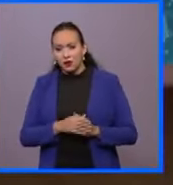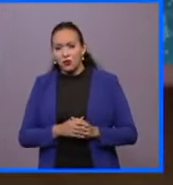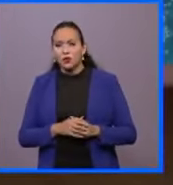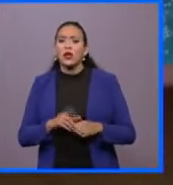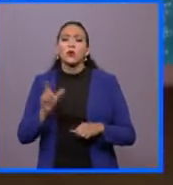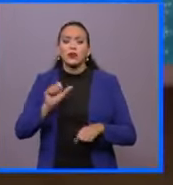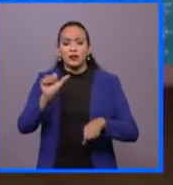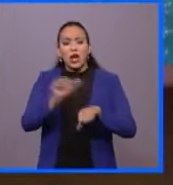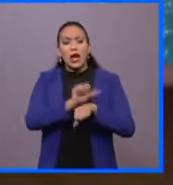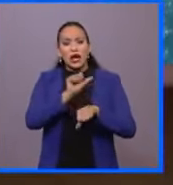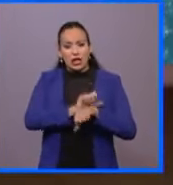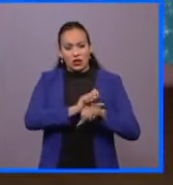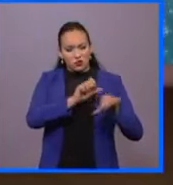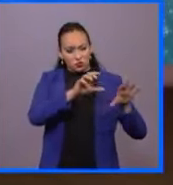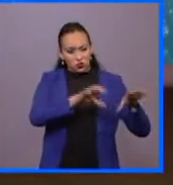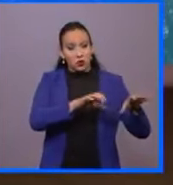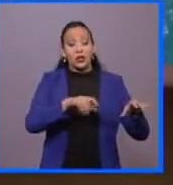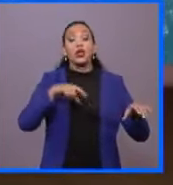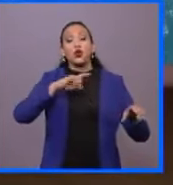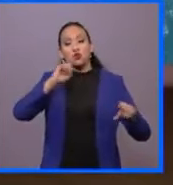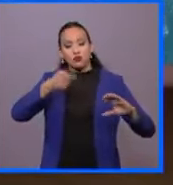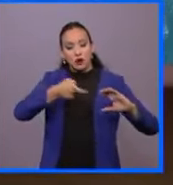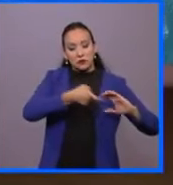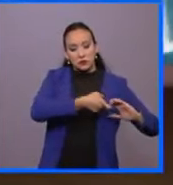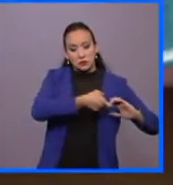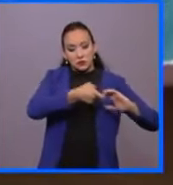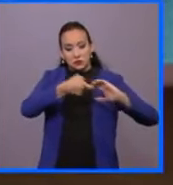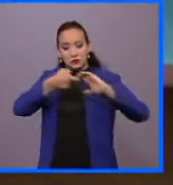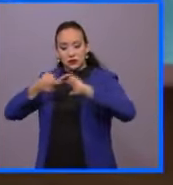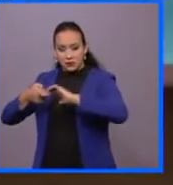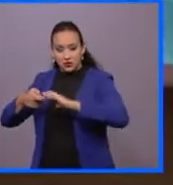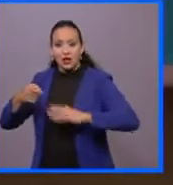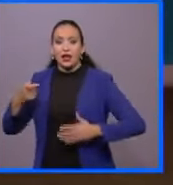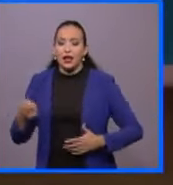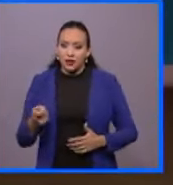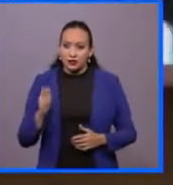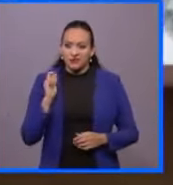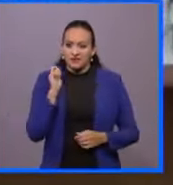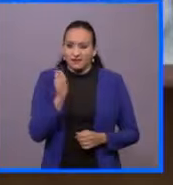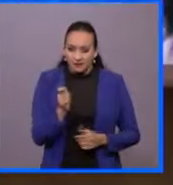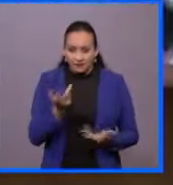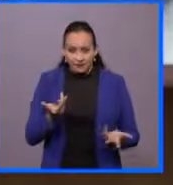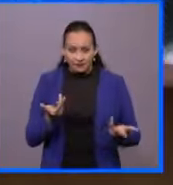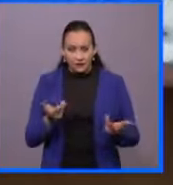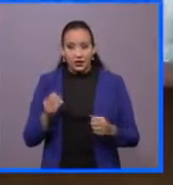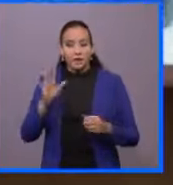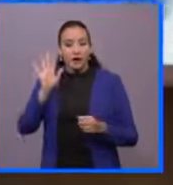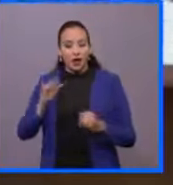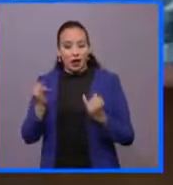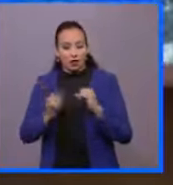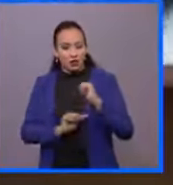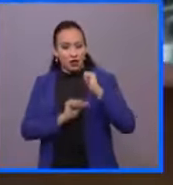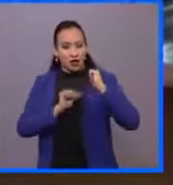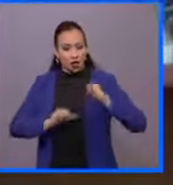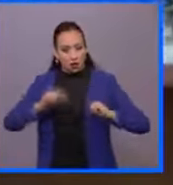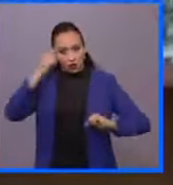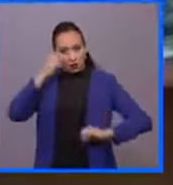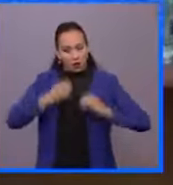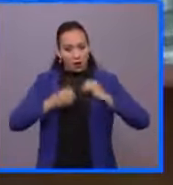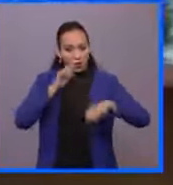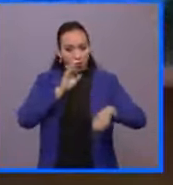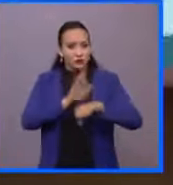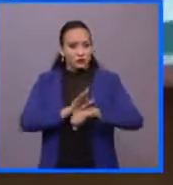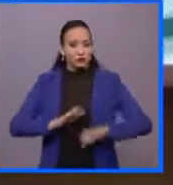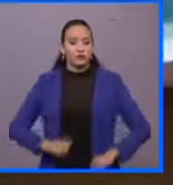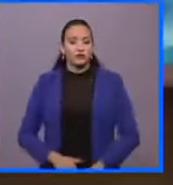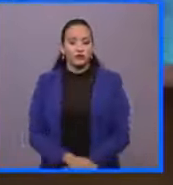un vehículo por parte de una grúa es un acto de particular equiparable al de autoridad para efectos del juicio de